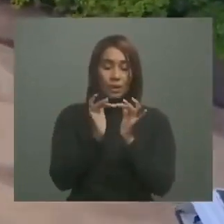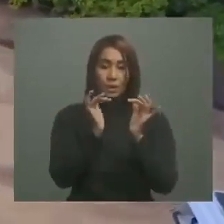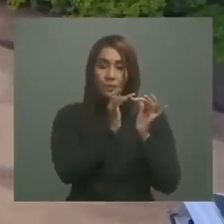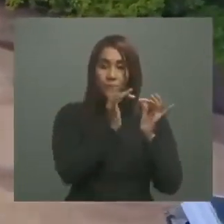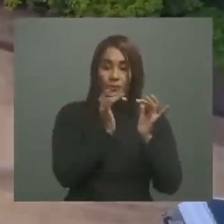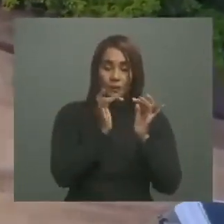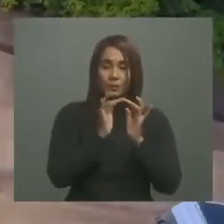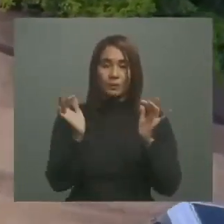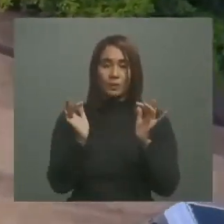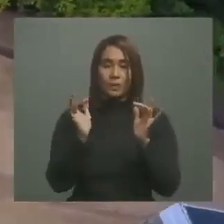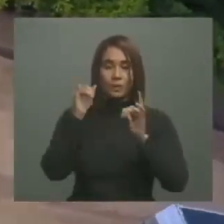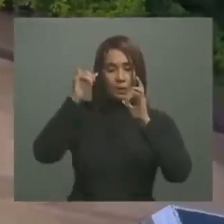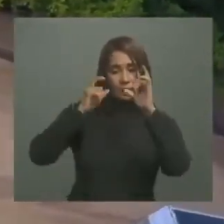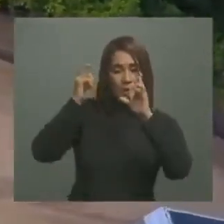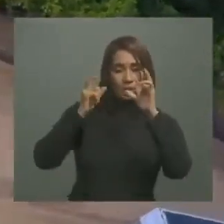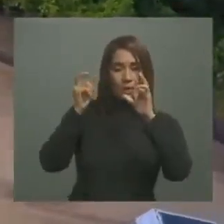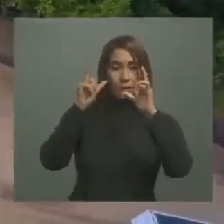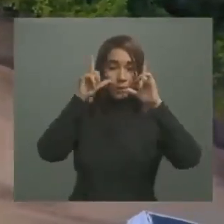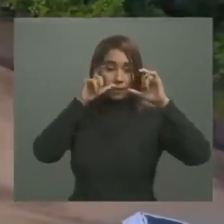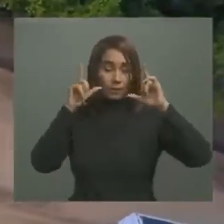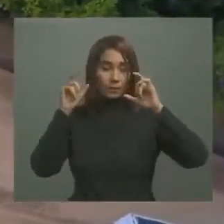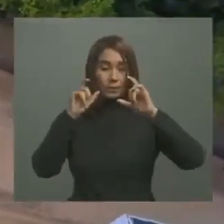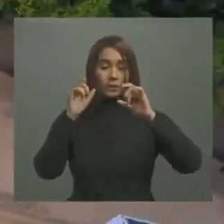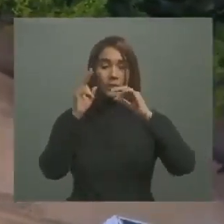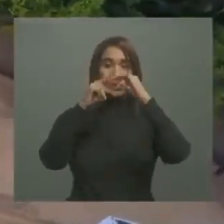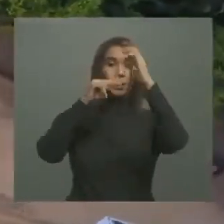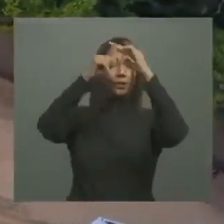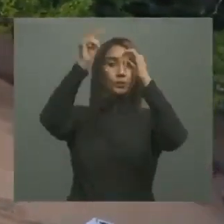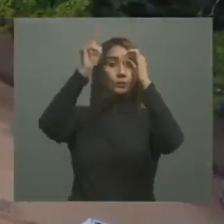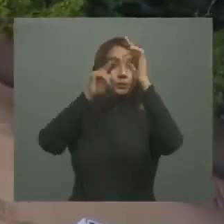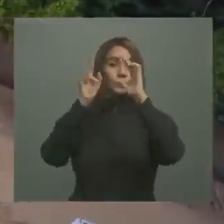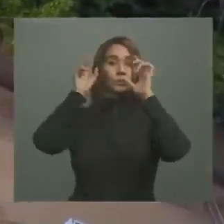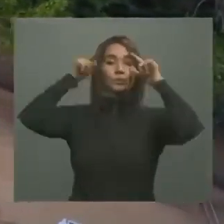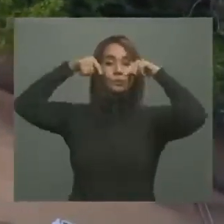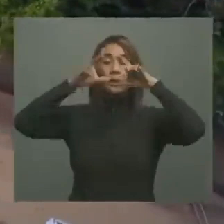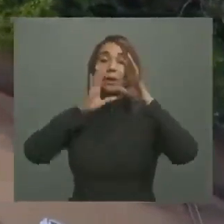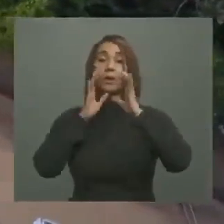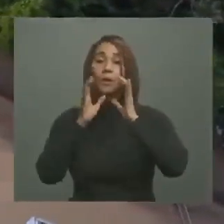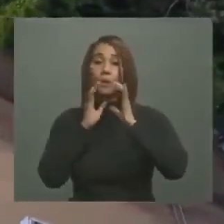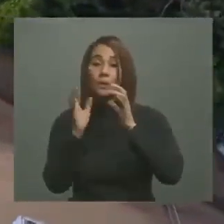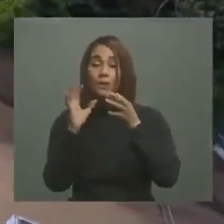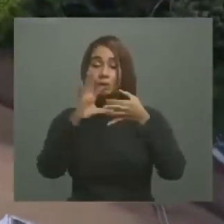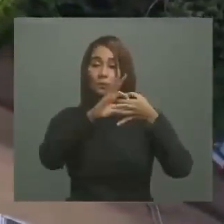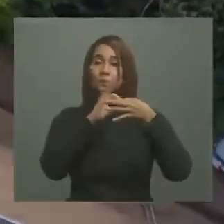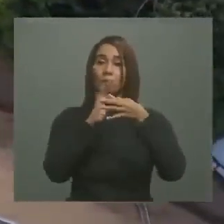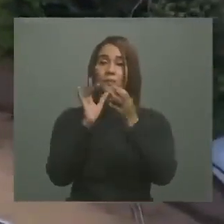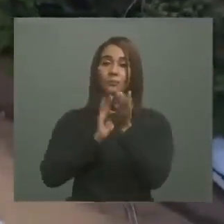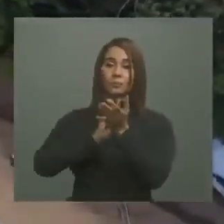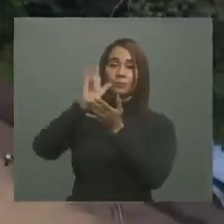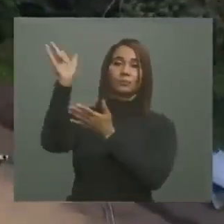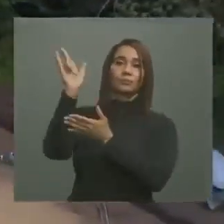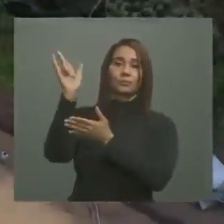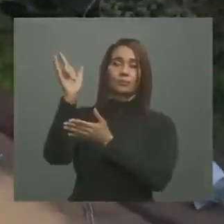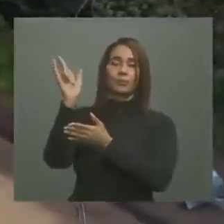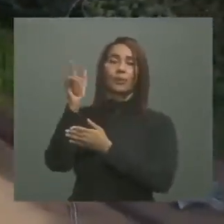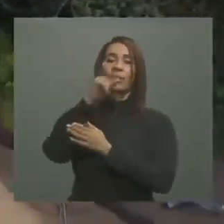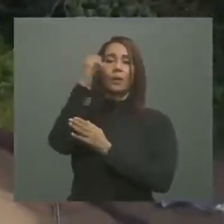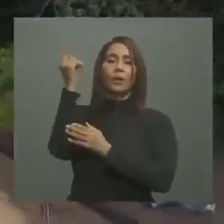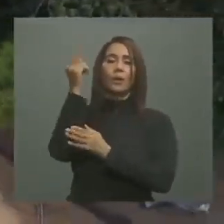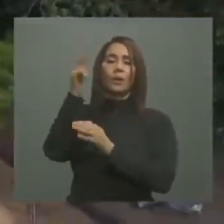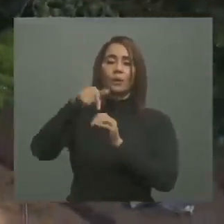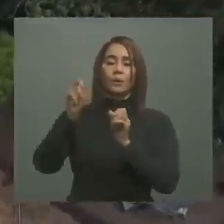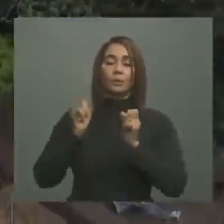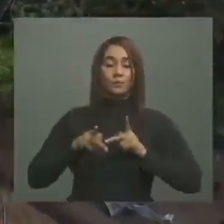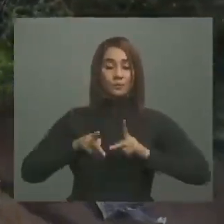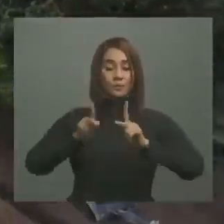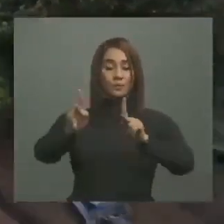mucho tiempo la República Dominicana debió tener el control fronterizo y esta vez lo está haciendo con concreto y tecnología.